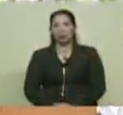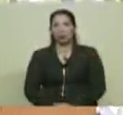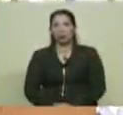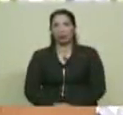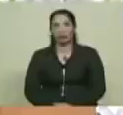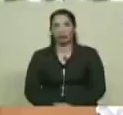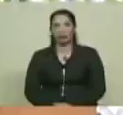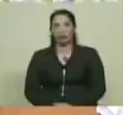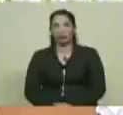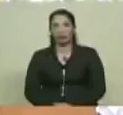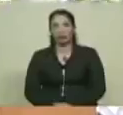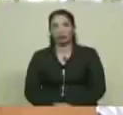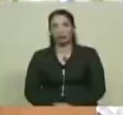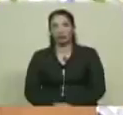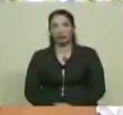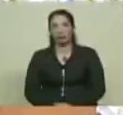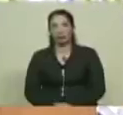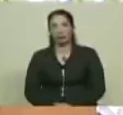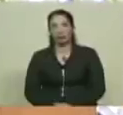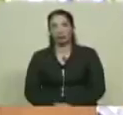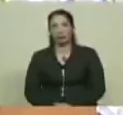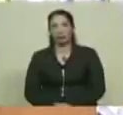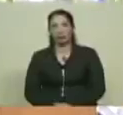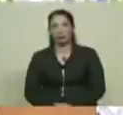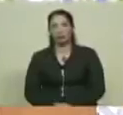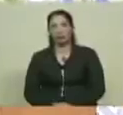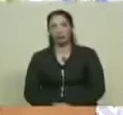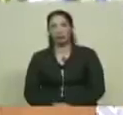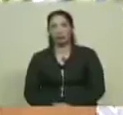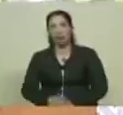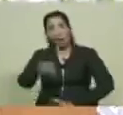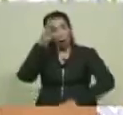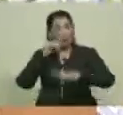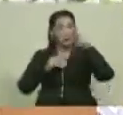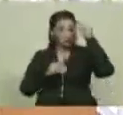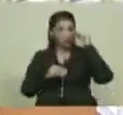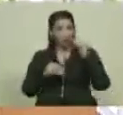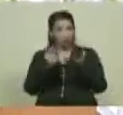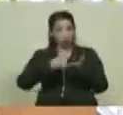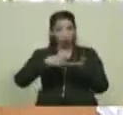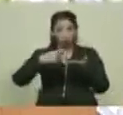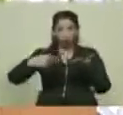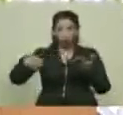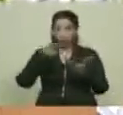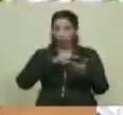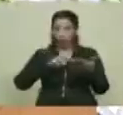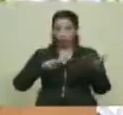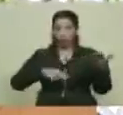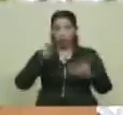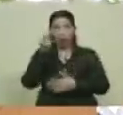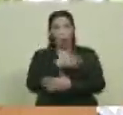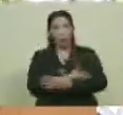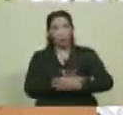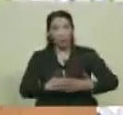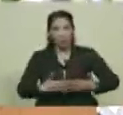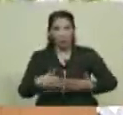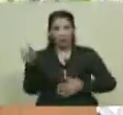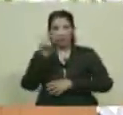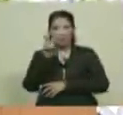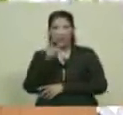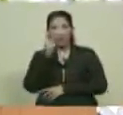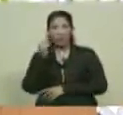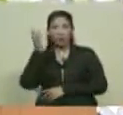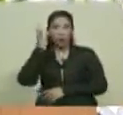3%. ¿Aprendieron a leer y escribir? 2 millones. 2 millones de venezolanos, más de